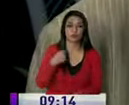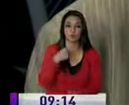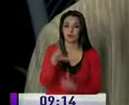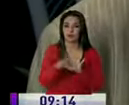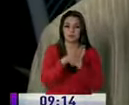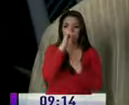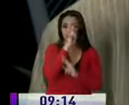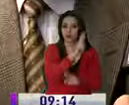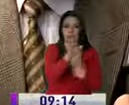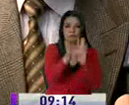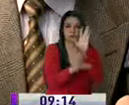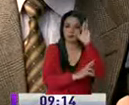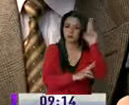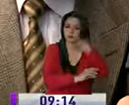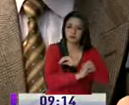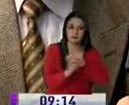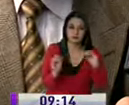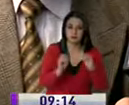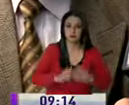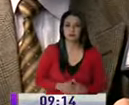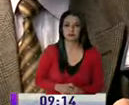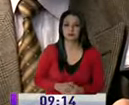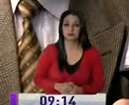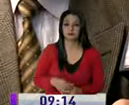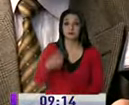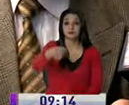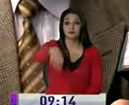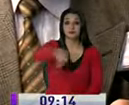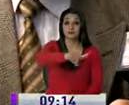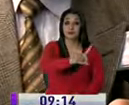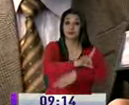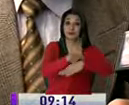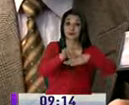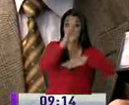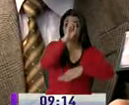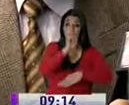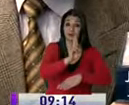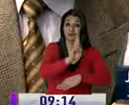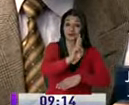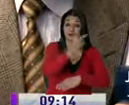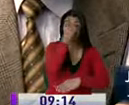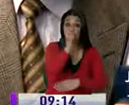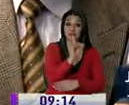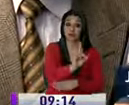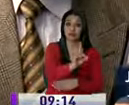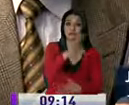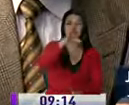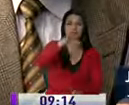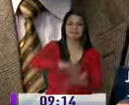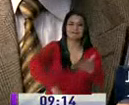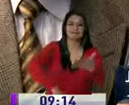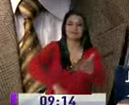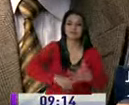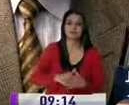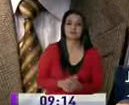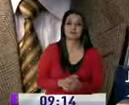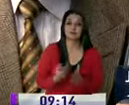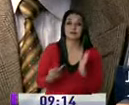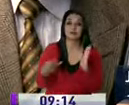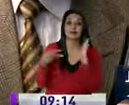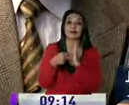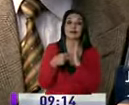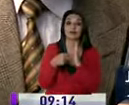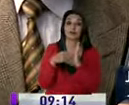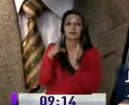e inconstitucional. En las resoluciones que ellos tienen se descuenta a todo activo